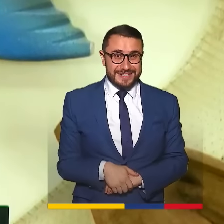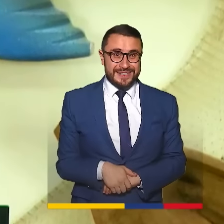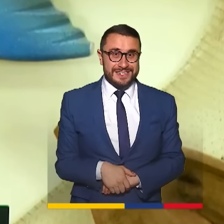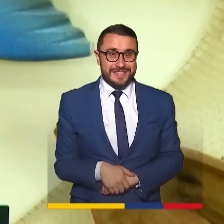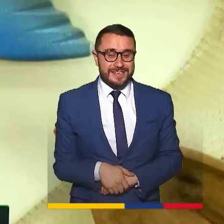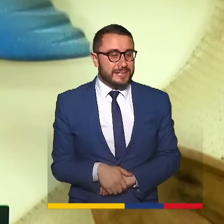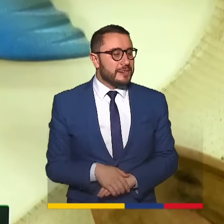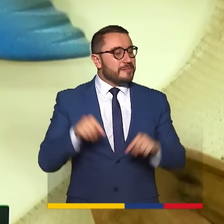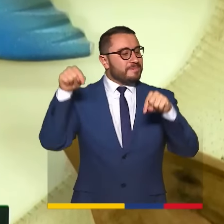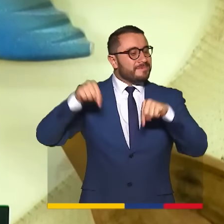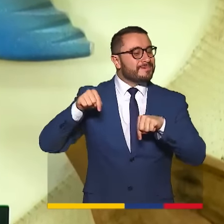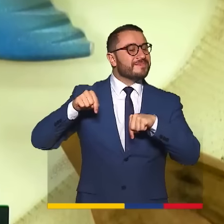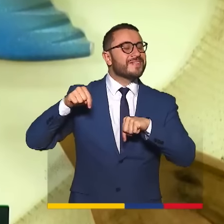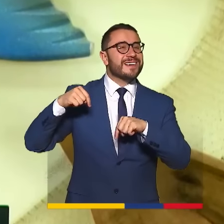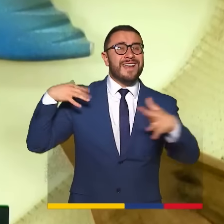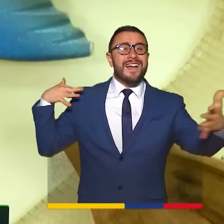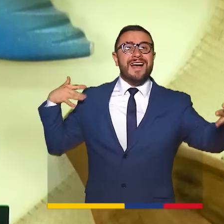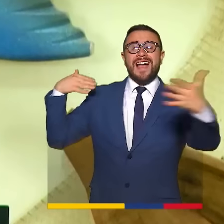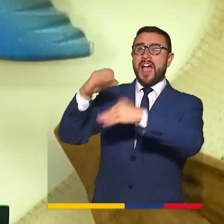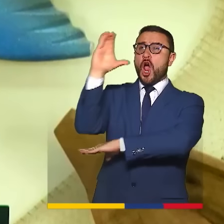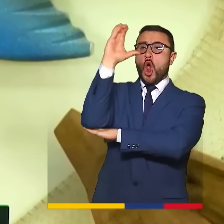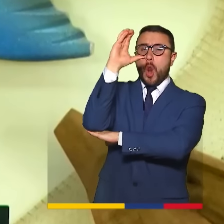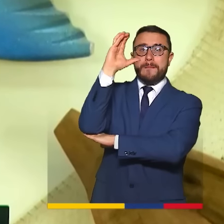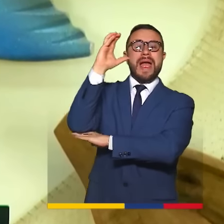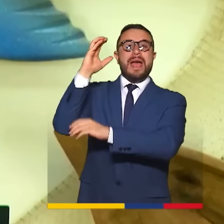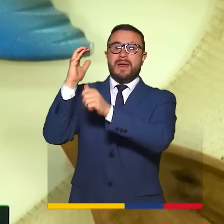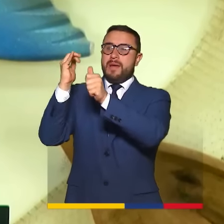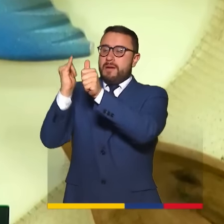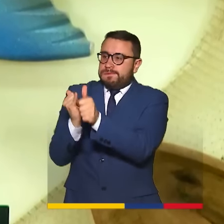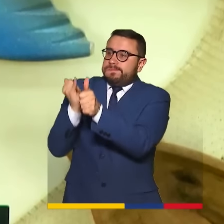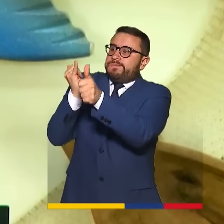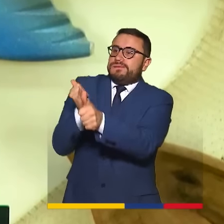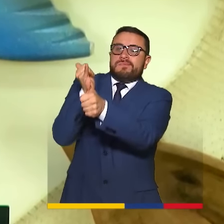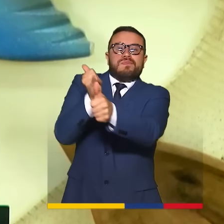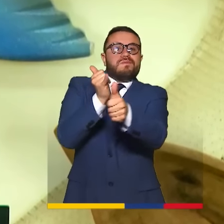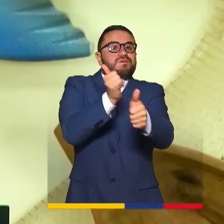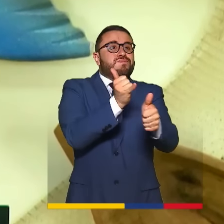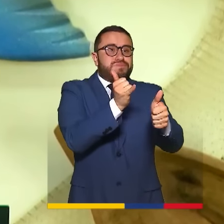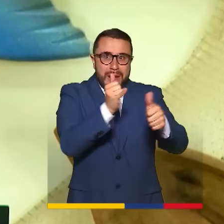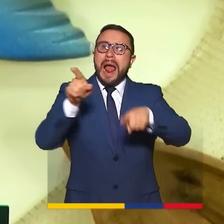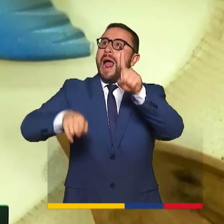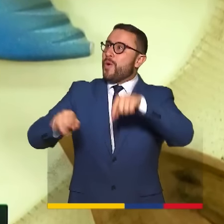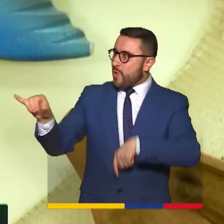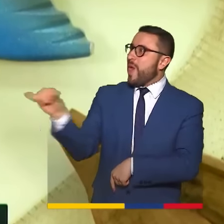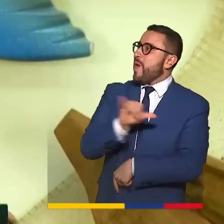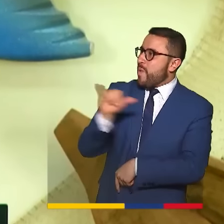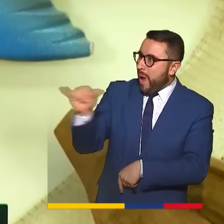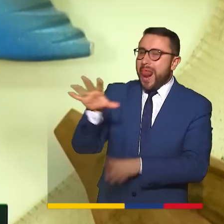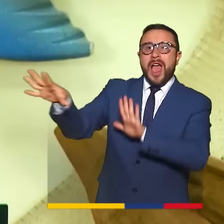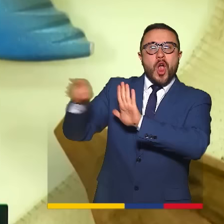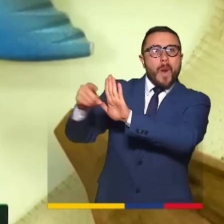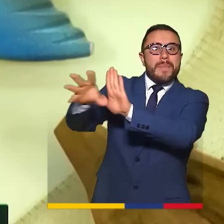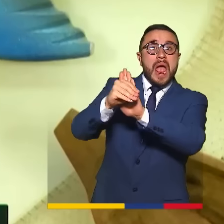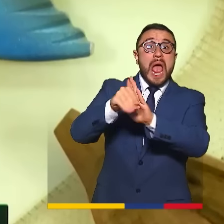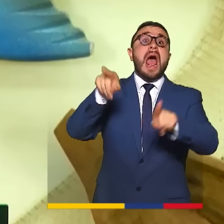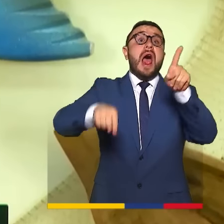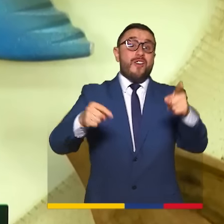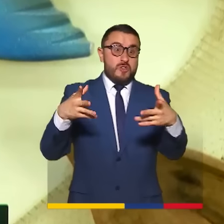Los colombianos nos hemos dividido entre Quijotes que aún cabalgamos y los que quieren matar a los Quijotes,